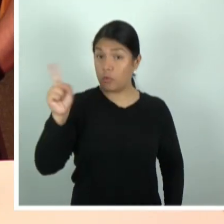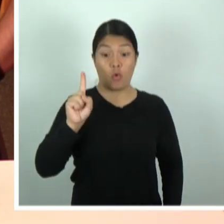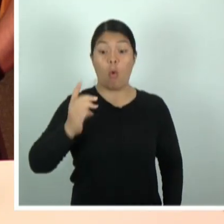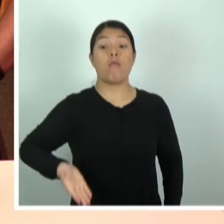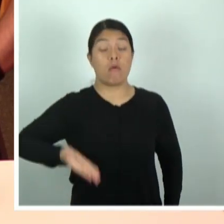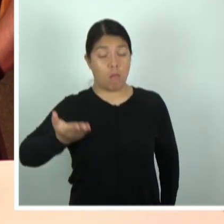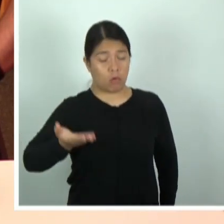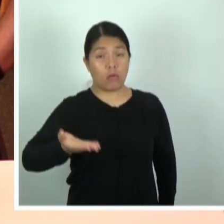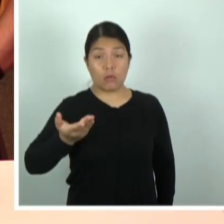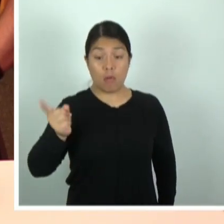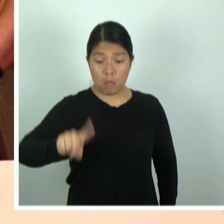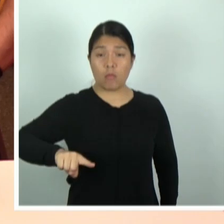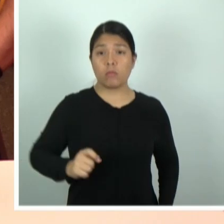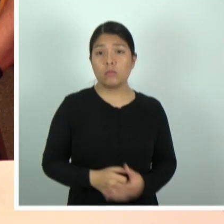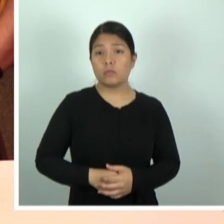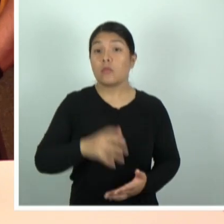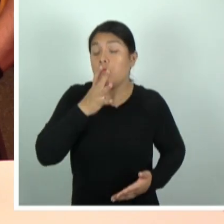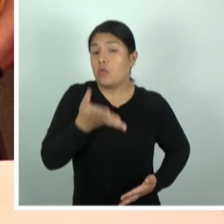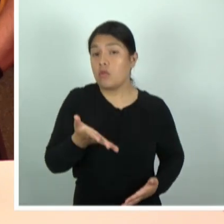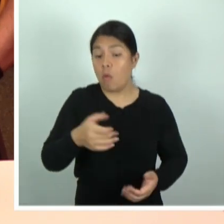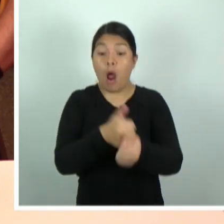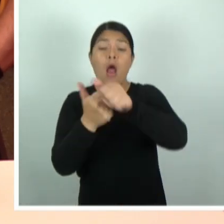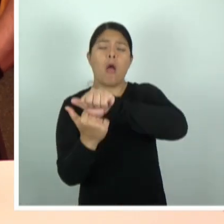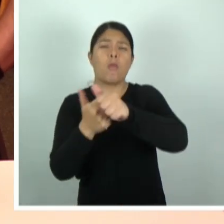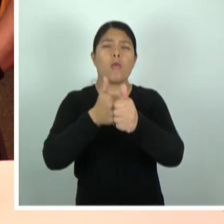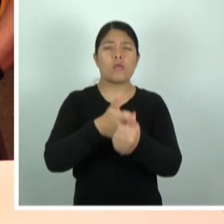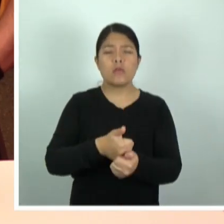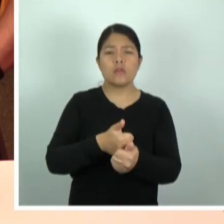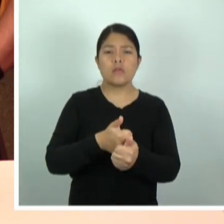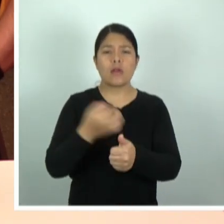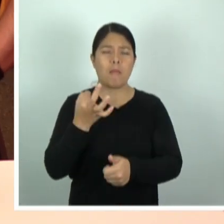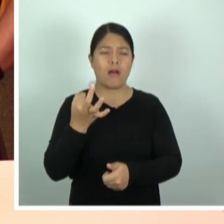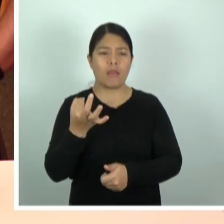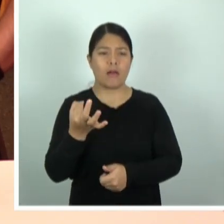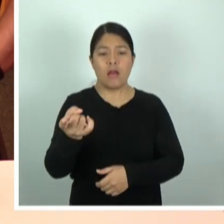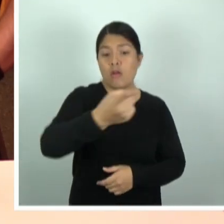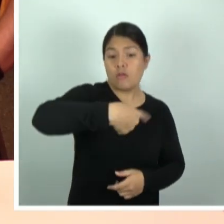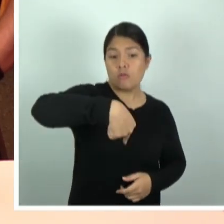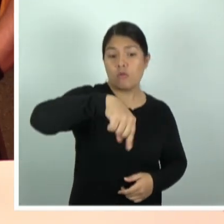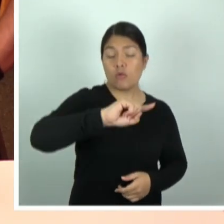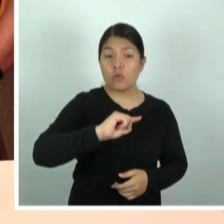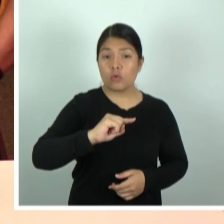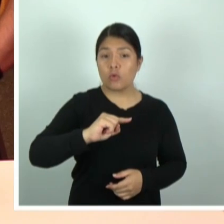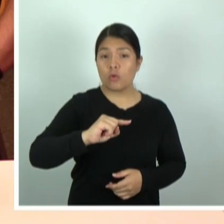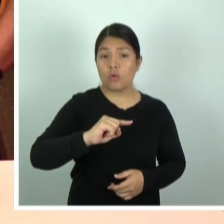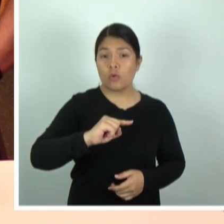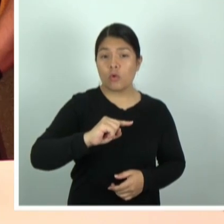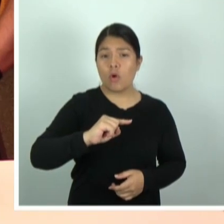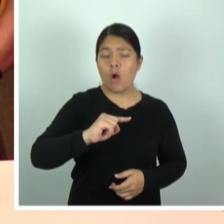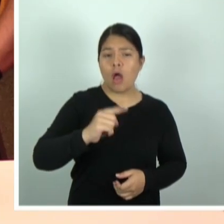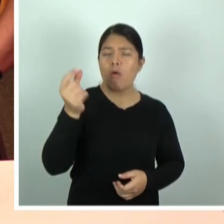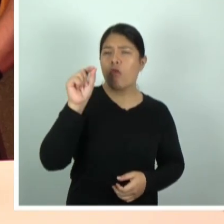importante. Porque en el bautismo nosotros pasamos en pocos